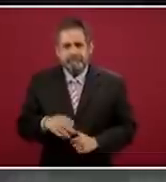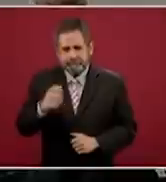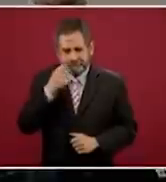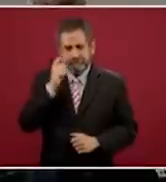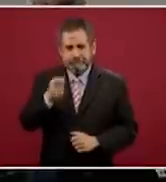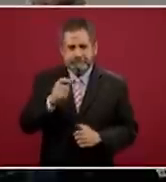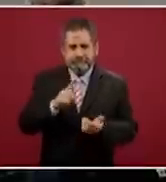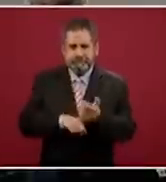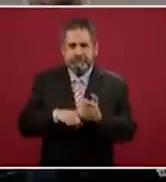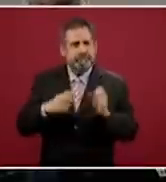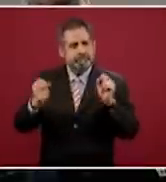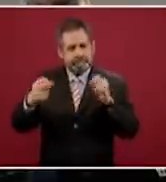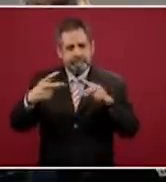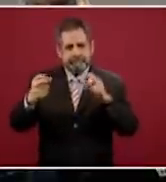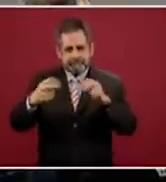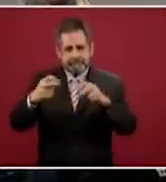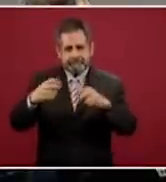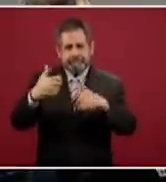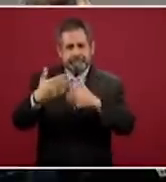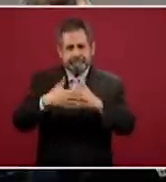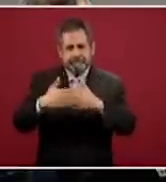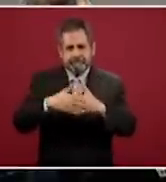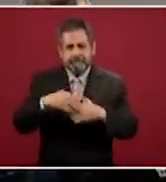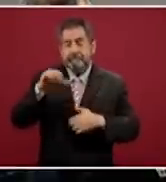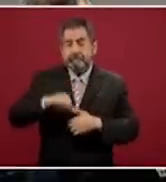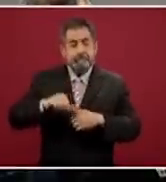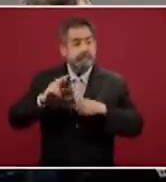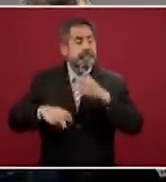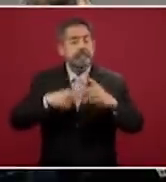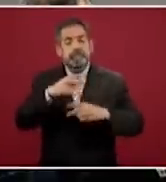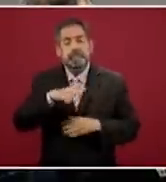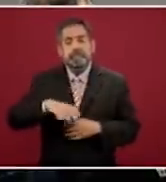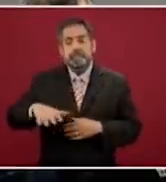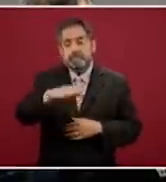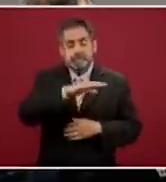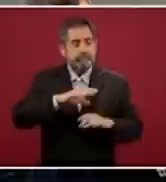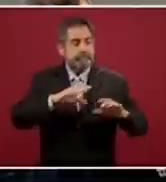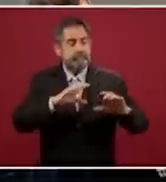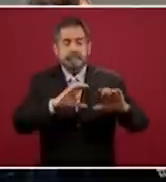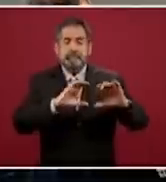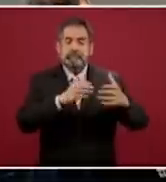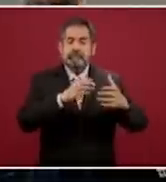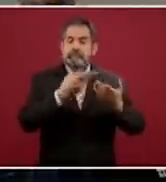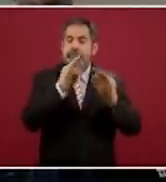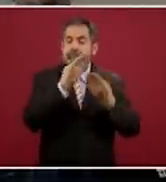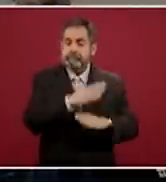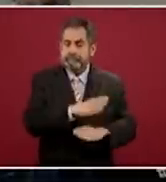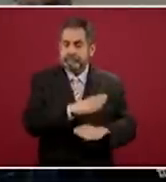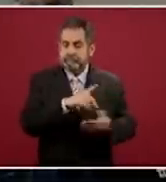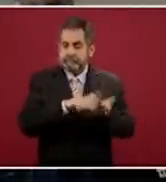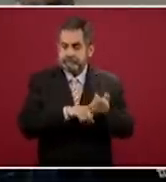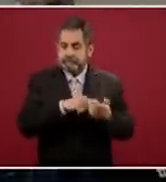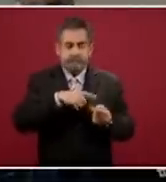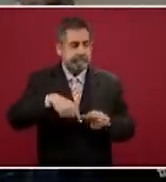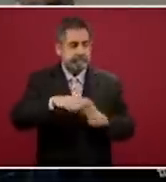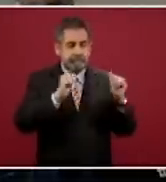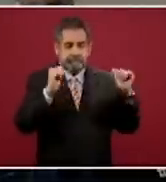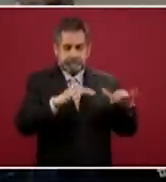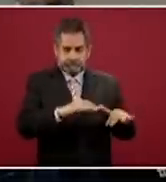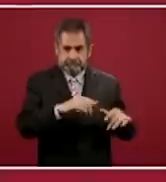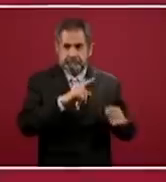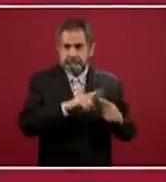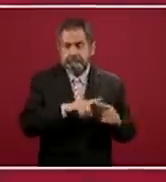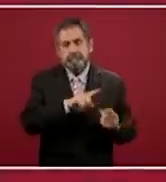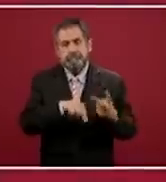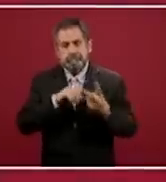vamos a seguirnos encontrando. Les decía que hoy voy a la comisión, a la convención bancaria, y voy a